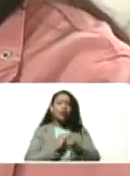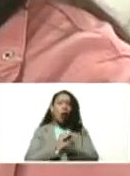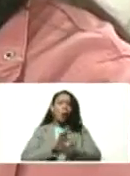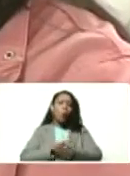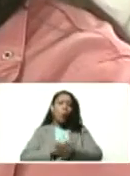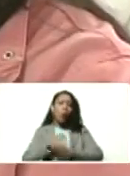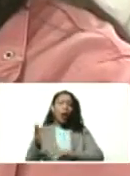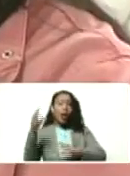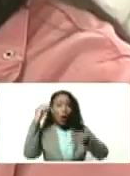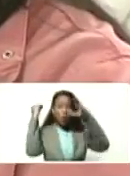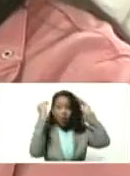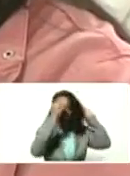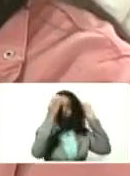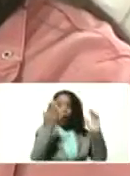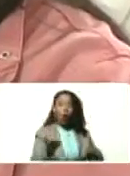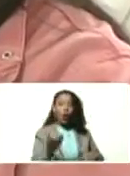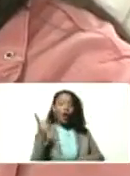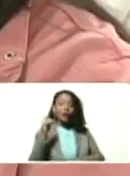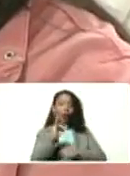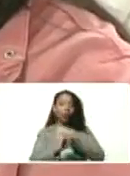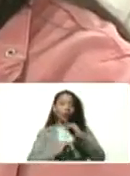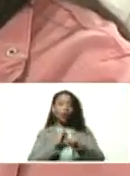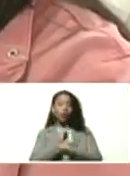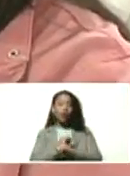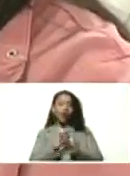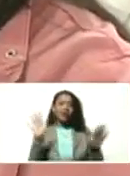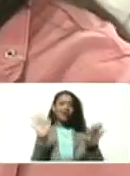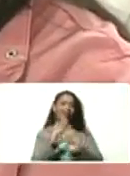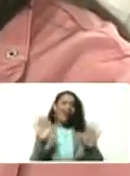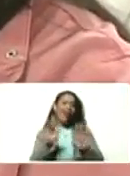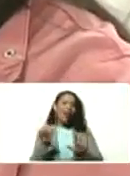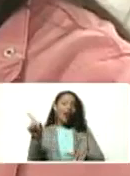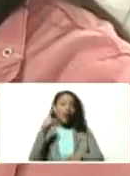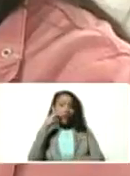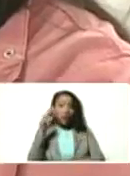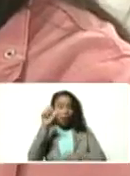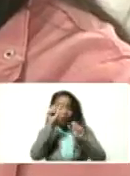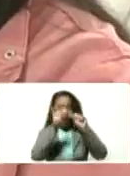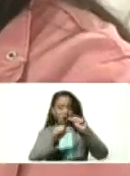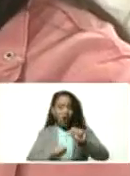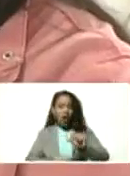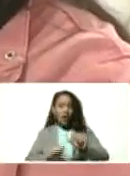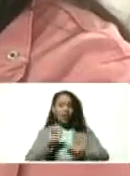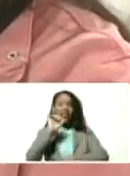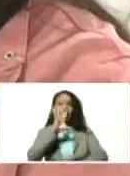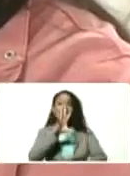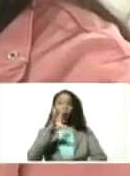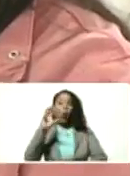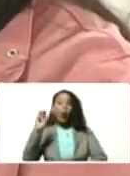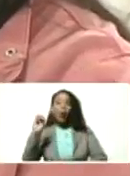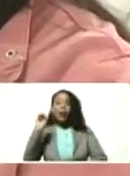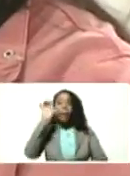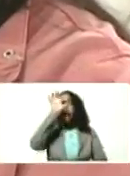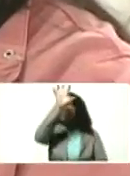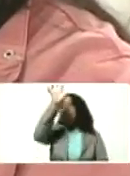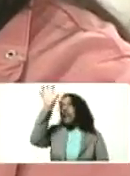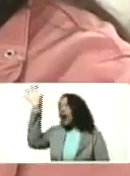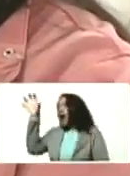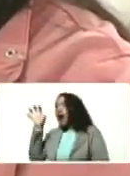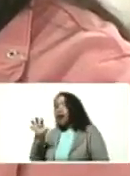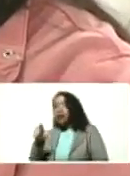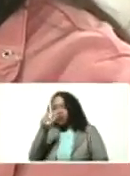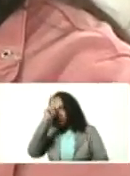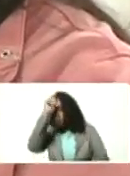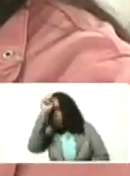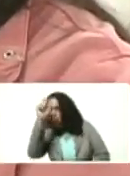José Gregorio Hernández es internacional. Ya sacamos cuenta y ya son más de 50 países que